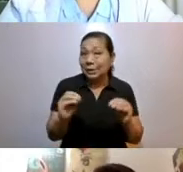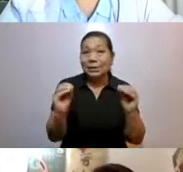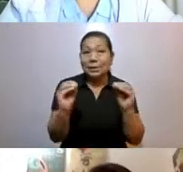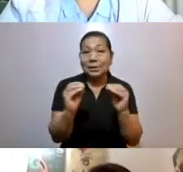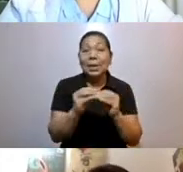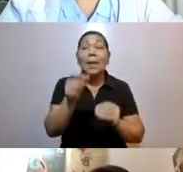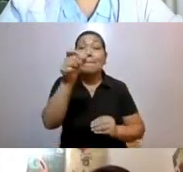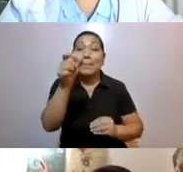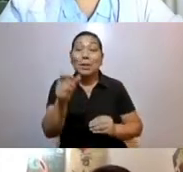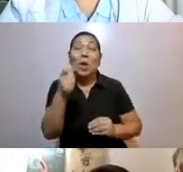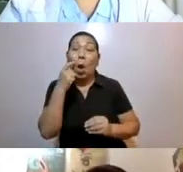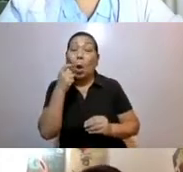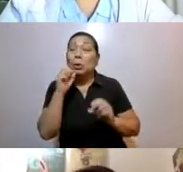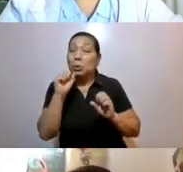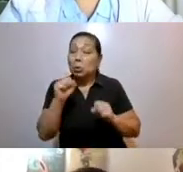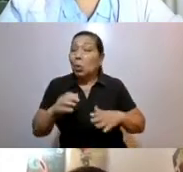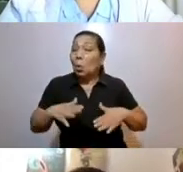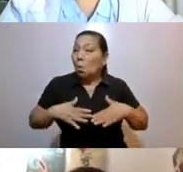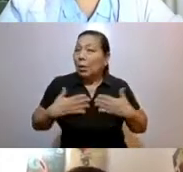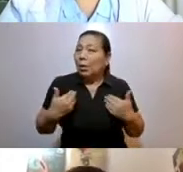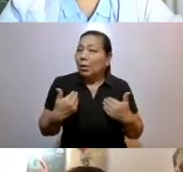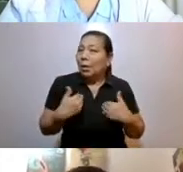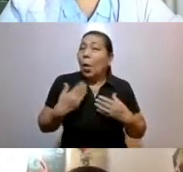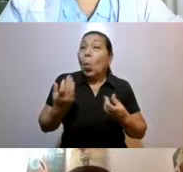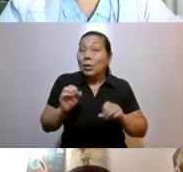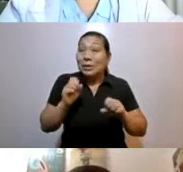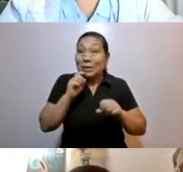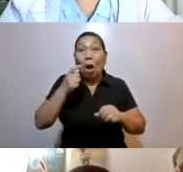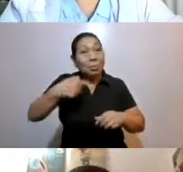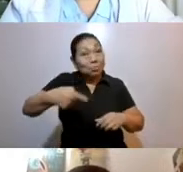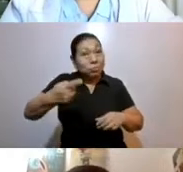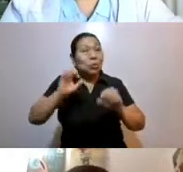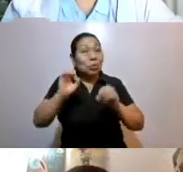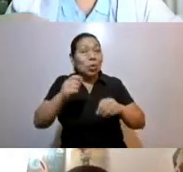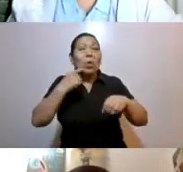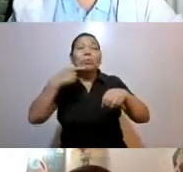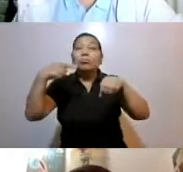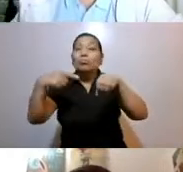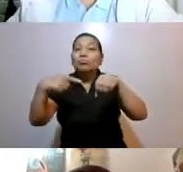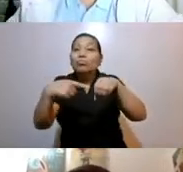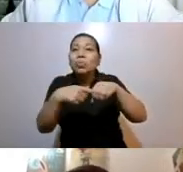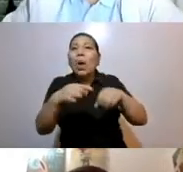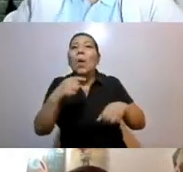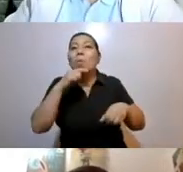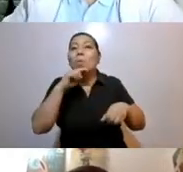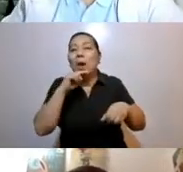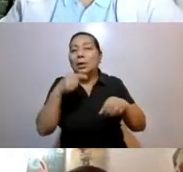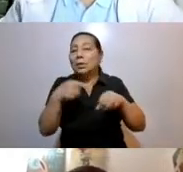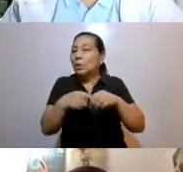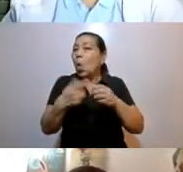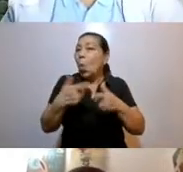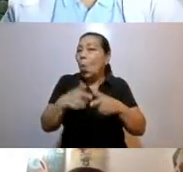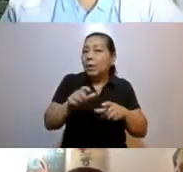la persona pueda tener una penetración, ¿no? Una penetración sexual que durante